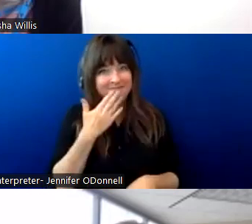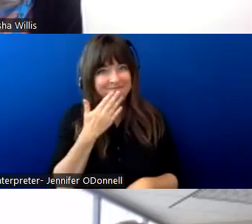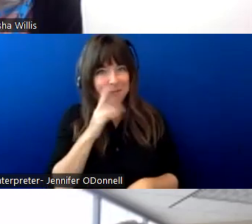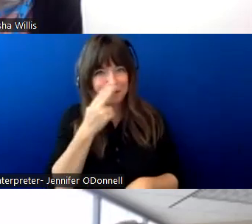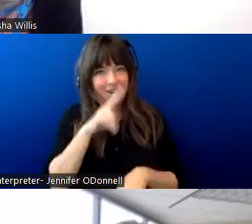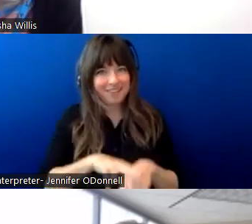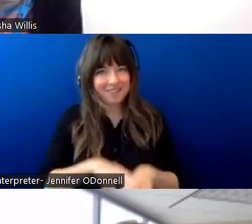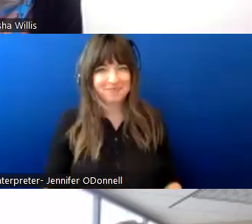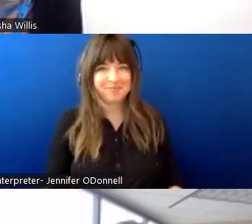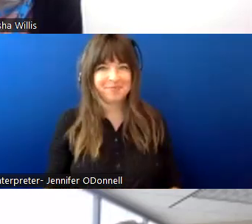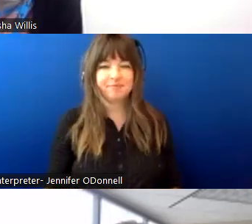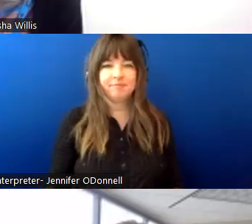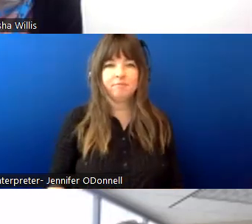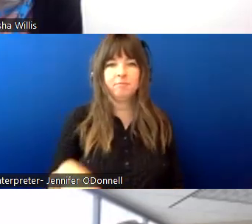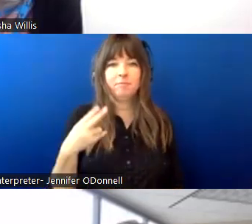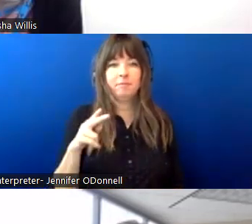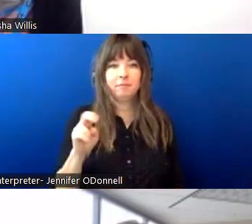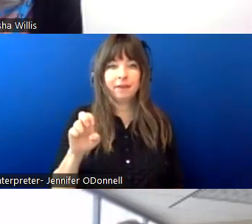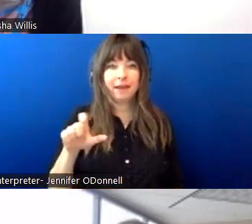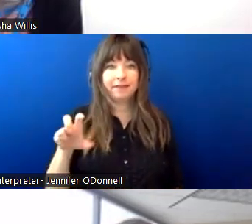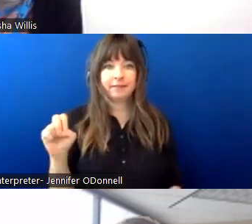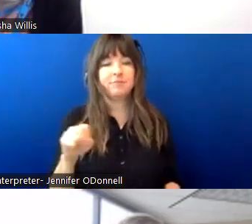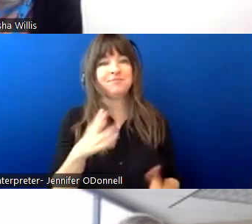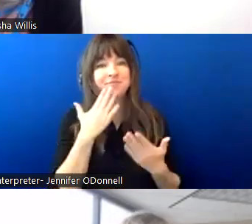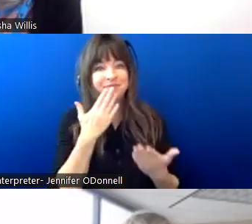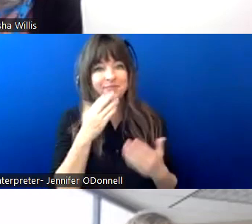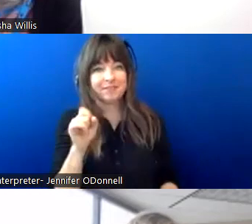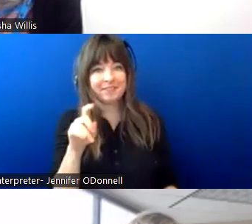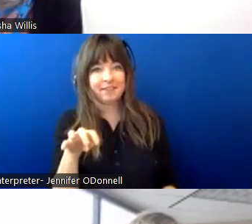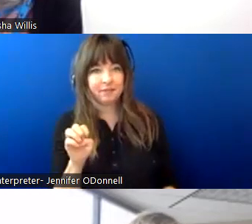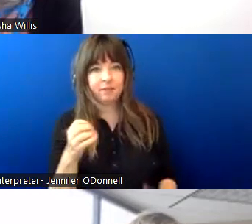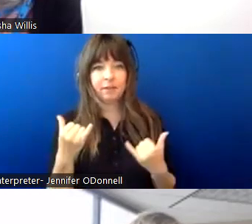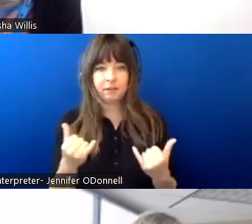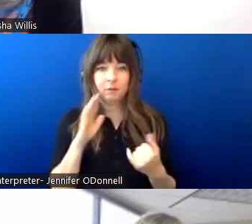divertido. Gracias, Steve. Ahora